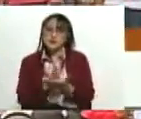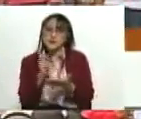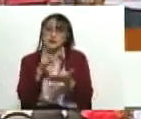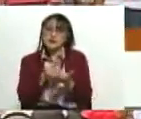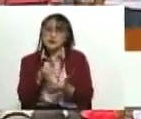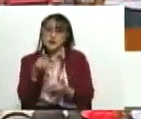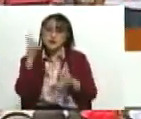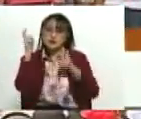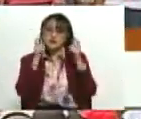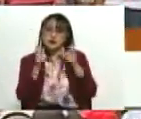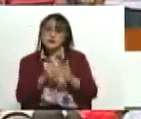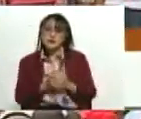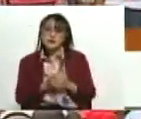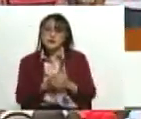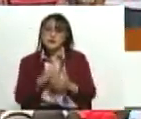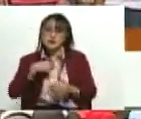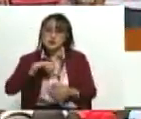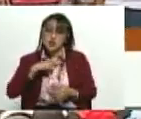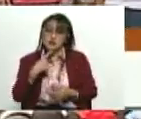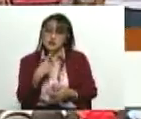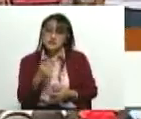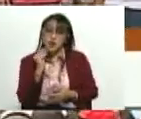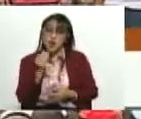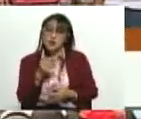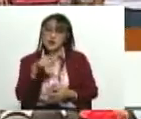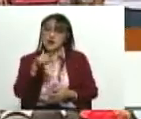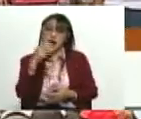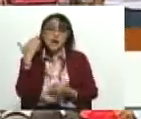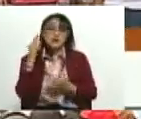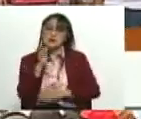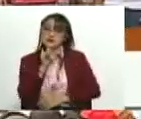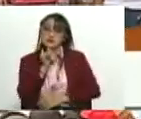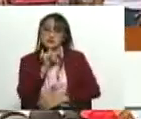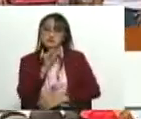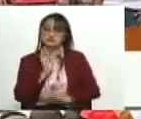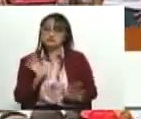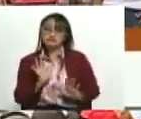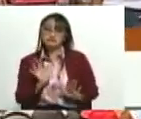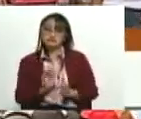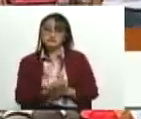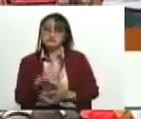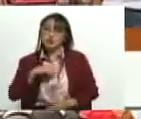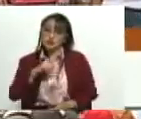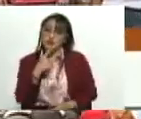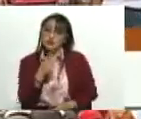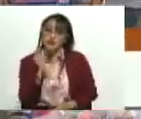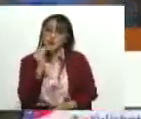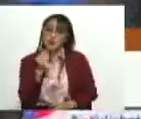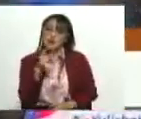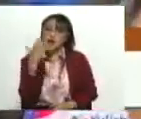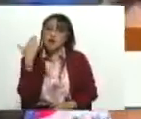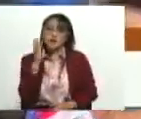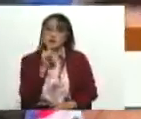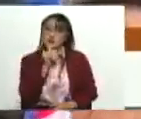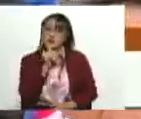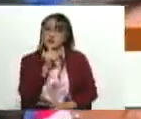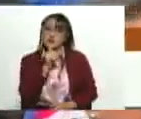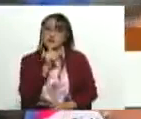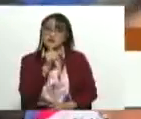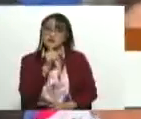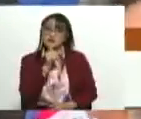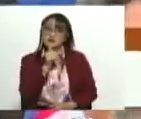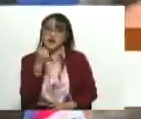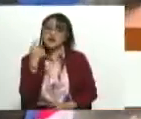llegó el comandante Chávez. Pero yo debo decirle a los jóvenes que eso no era así. Yo debo decirle a los jóvenes que eso no era así.